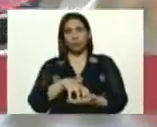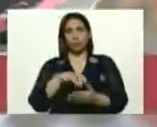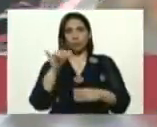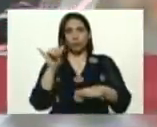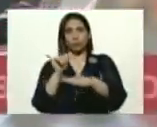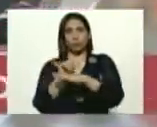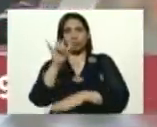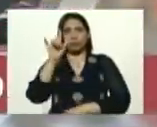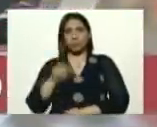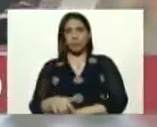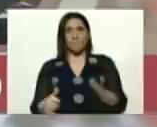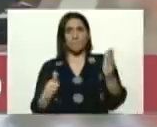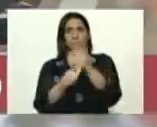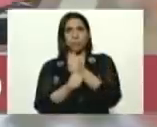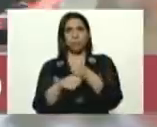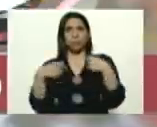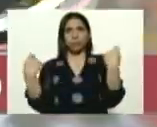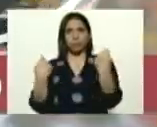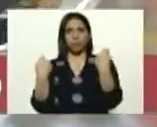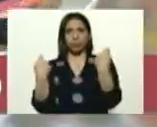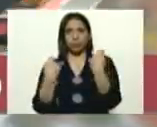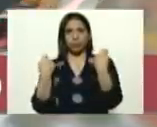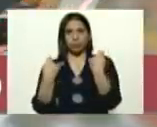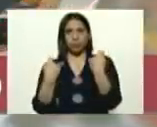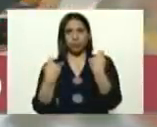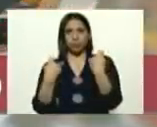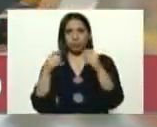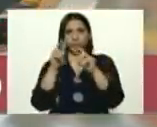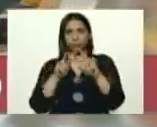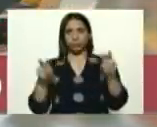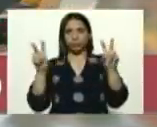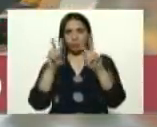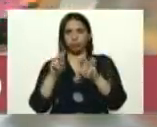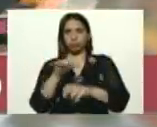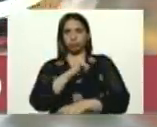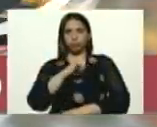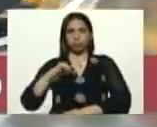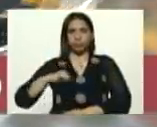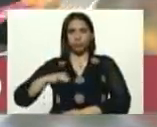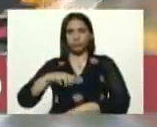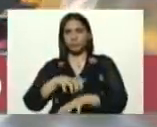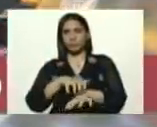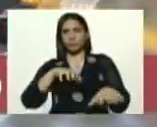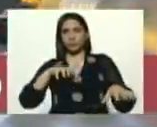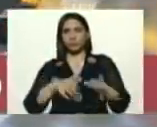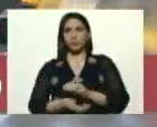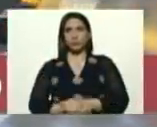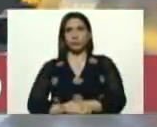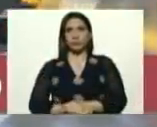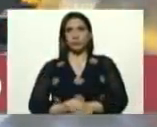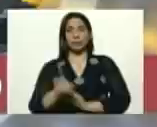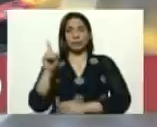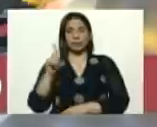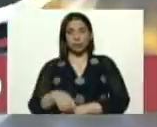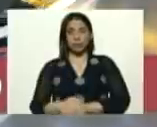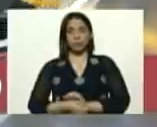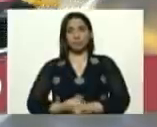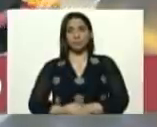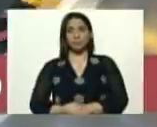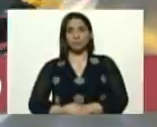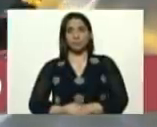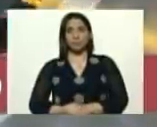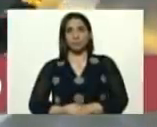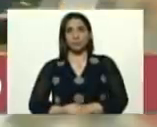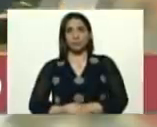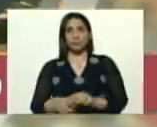que también fueron captados en una jornada de despistaje personalizado y masivo. Se refiere igualmente, igual que